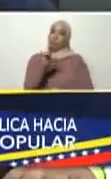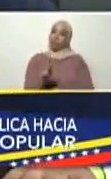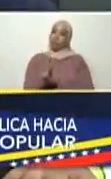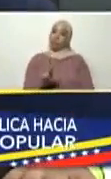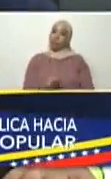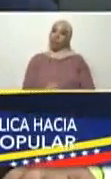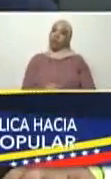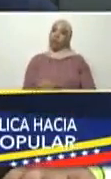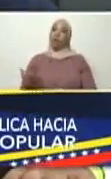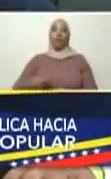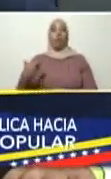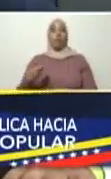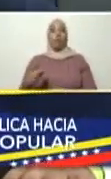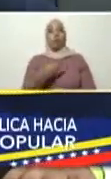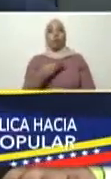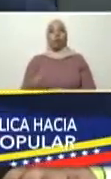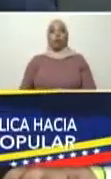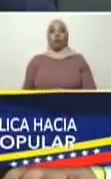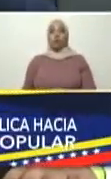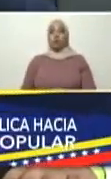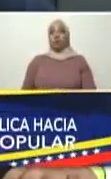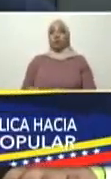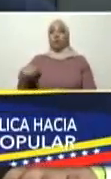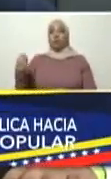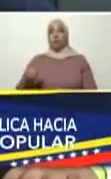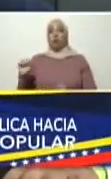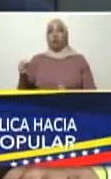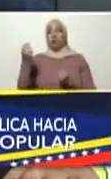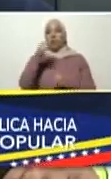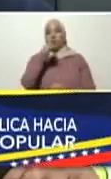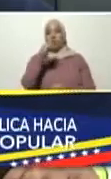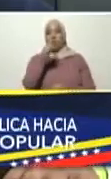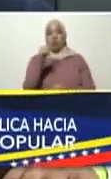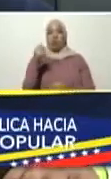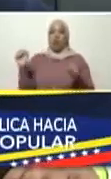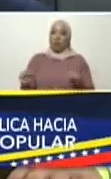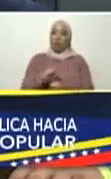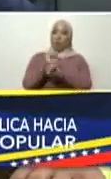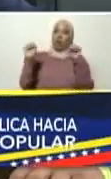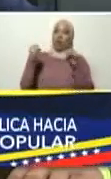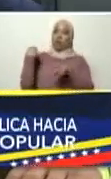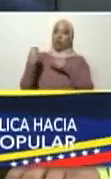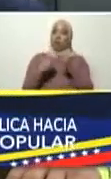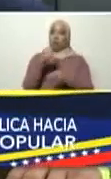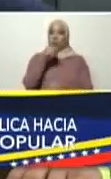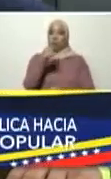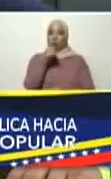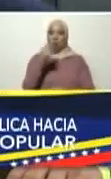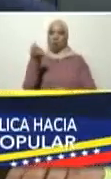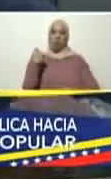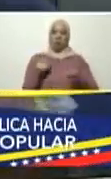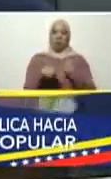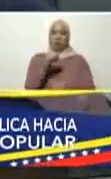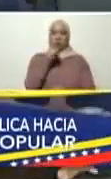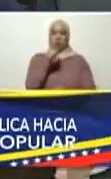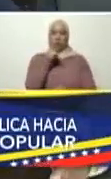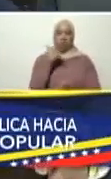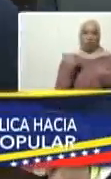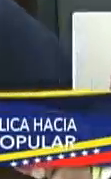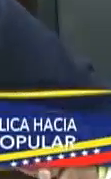Otro elemento importante, presidente, que queremos además puede ser una victoria concreta, una victoria temprana, es lo que tiene que ver con lo económico. Y ahí